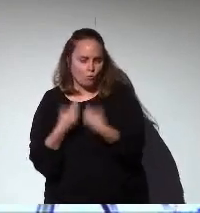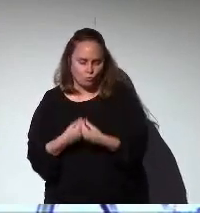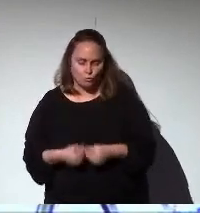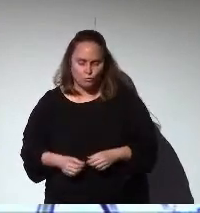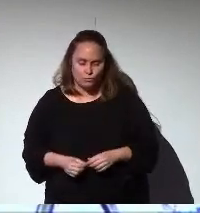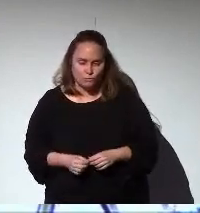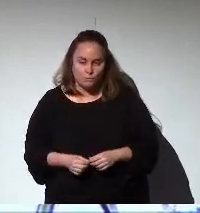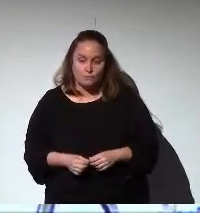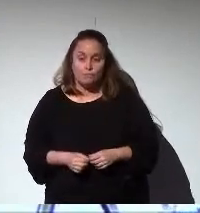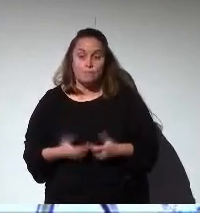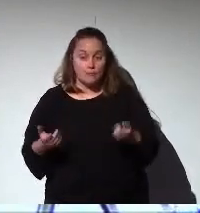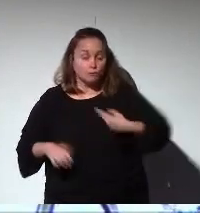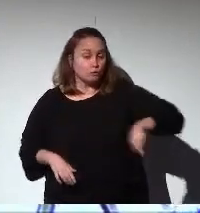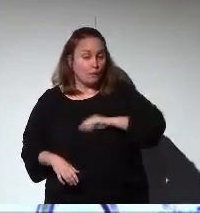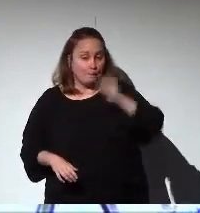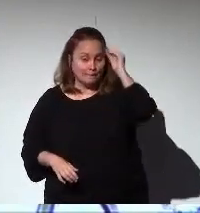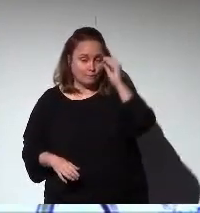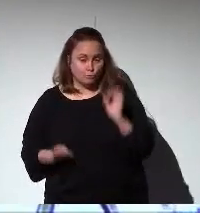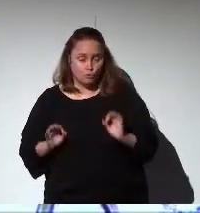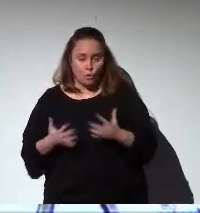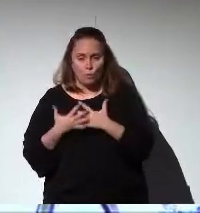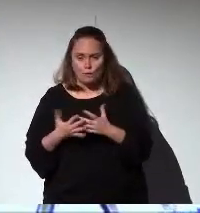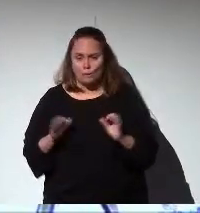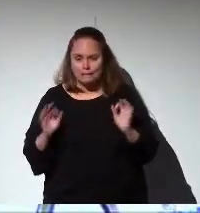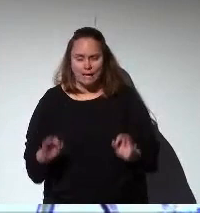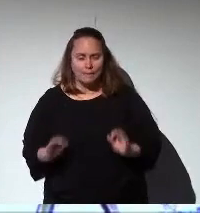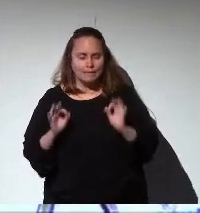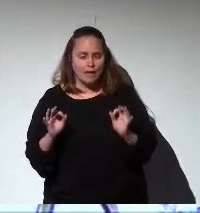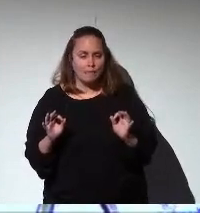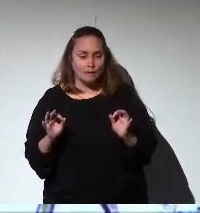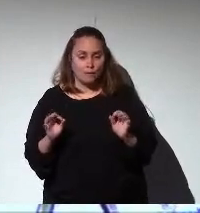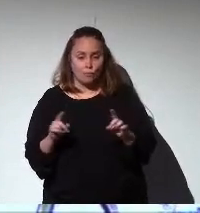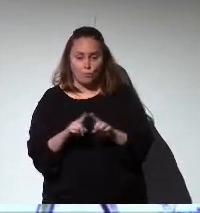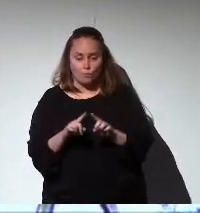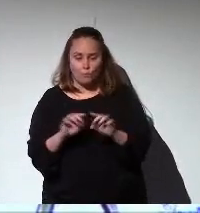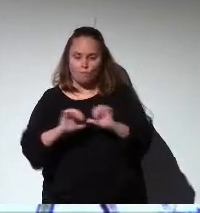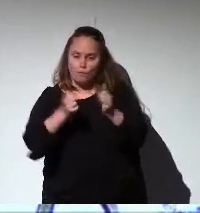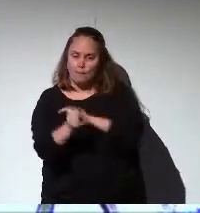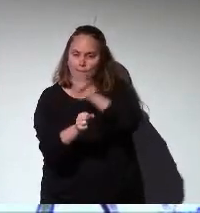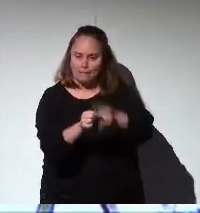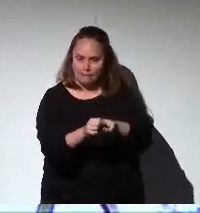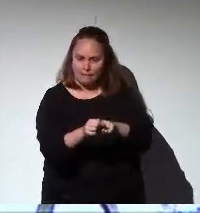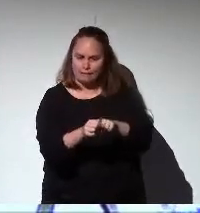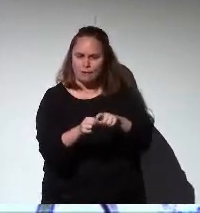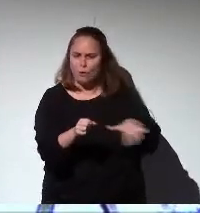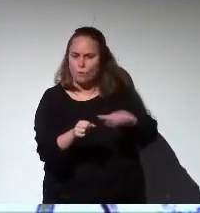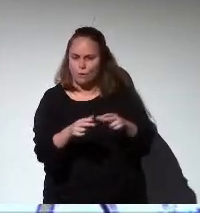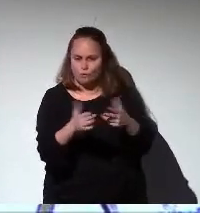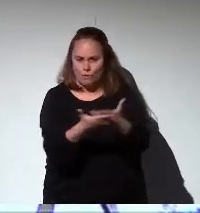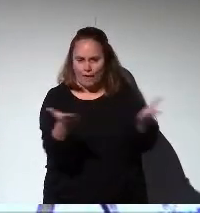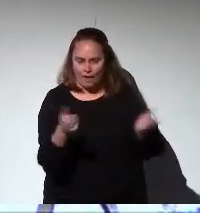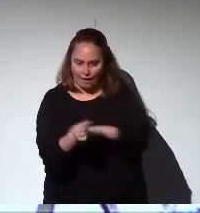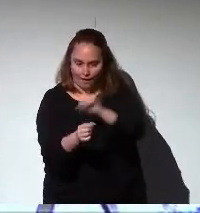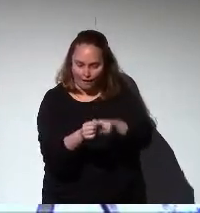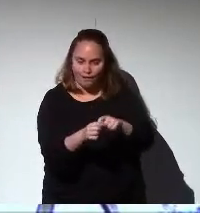Nosotros entendemos que siempre el voluntariado es un modo más de participar en la sociedad y por tanto esa participación